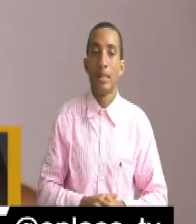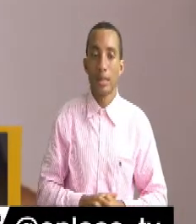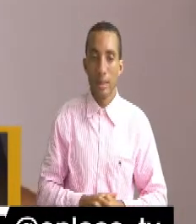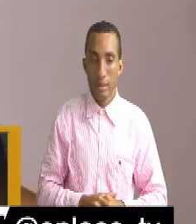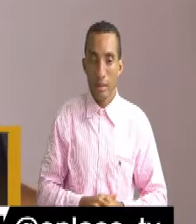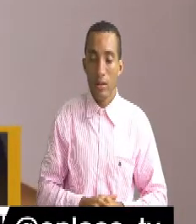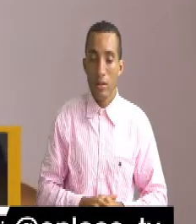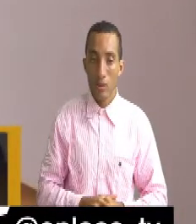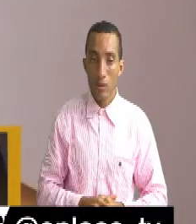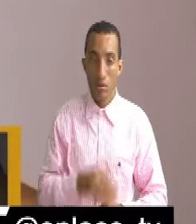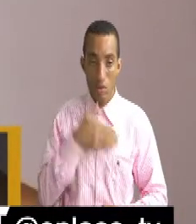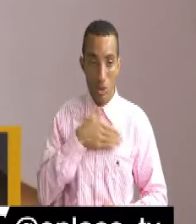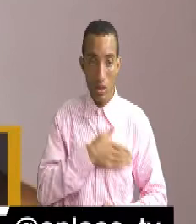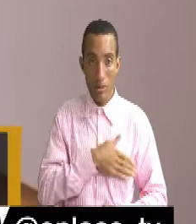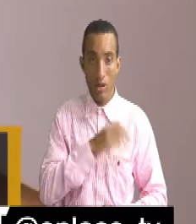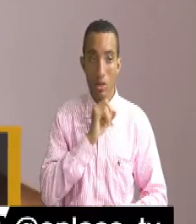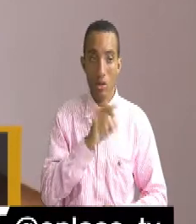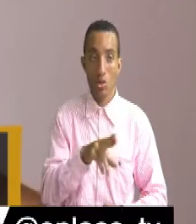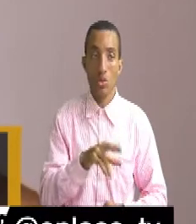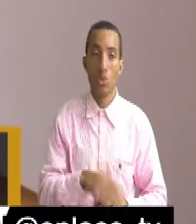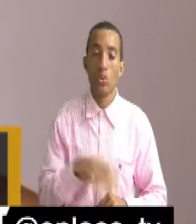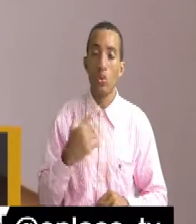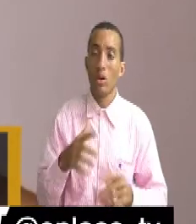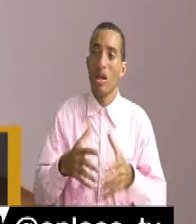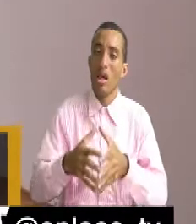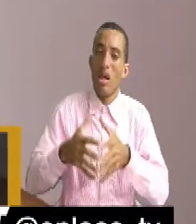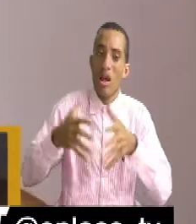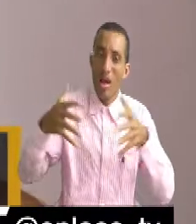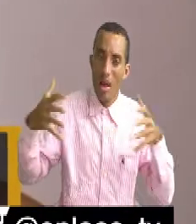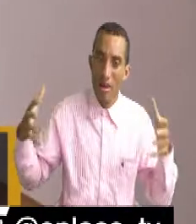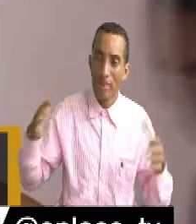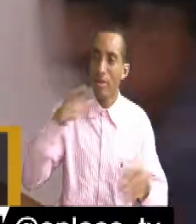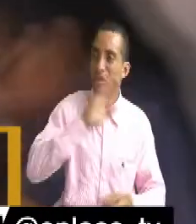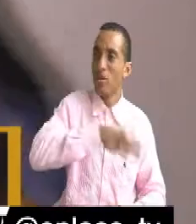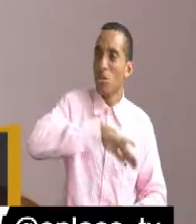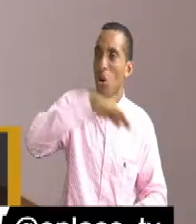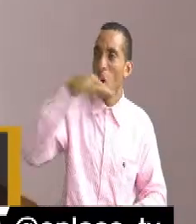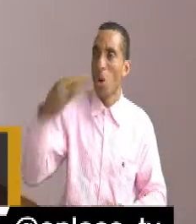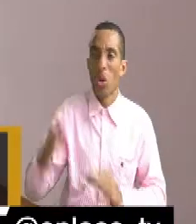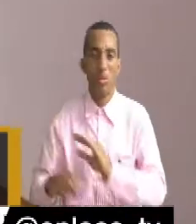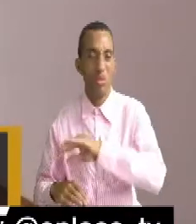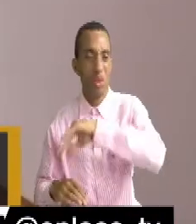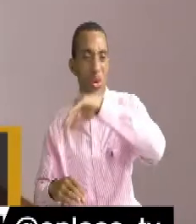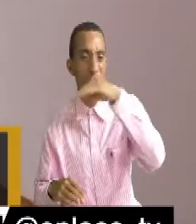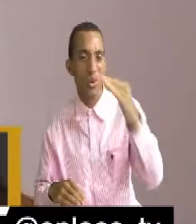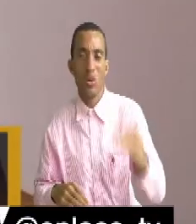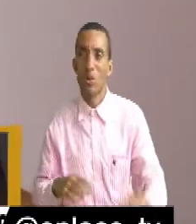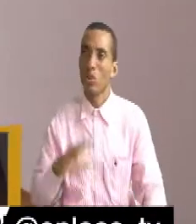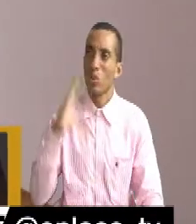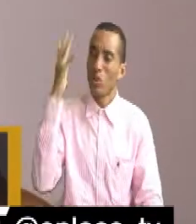región vasta, una región grande, montañosa, una región exuberante en su belleza,